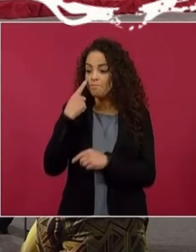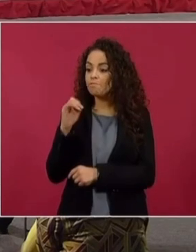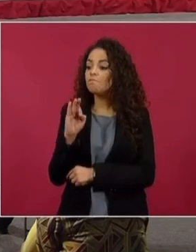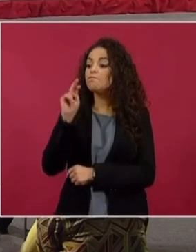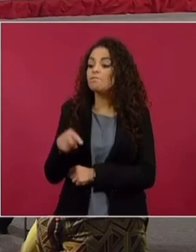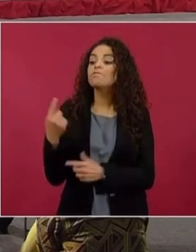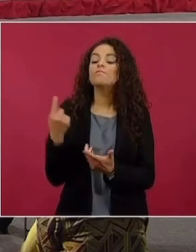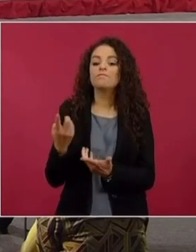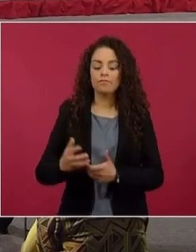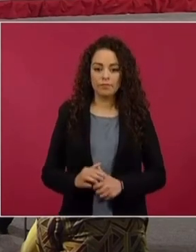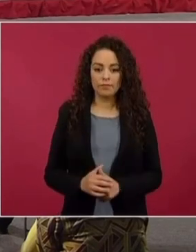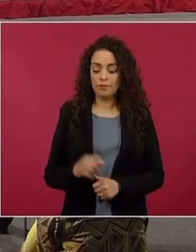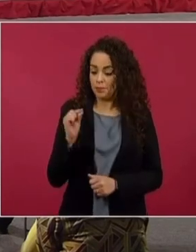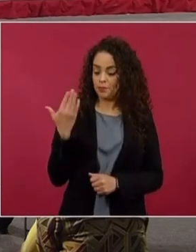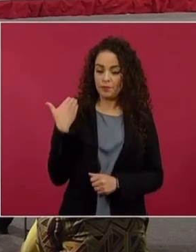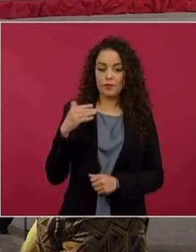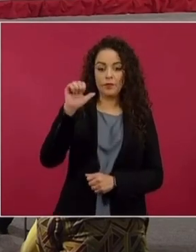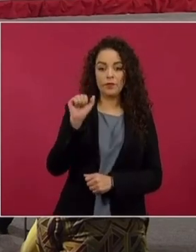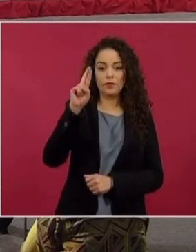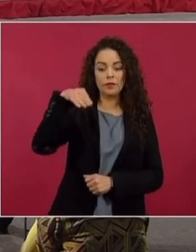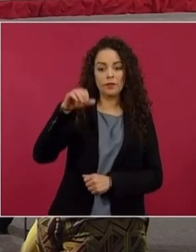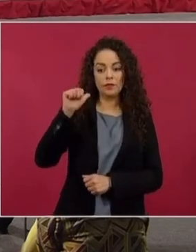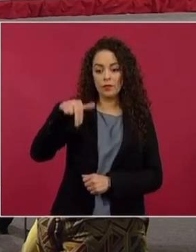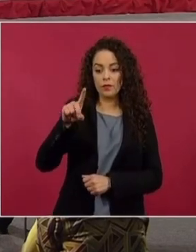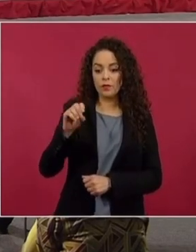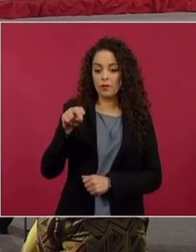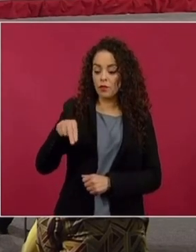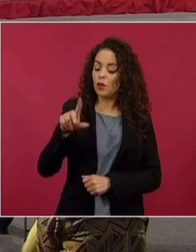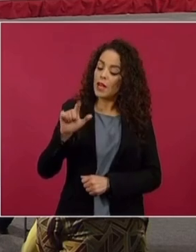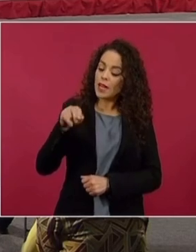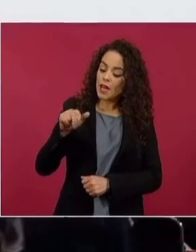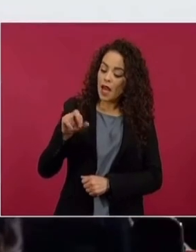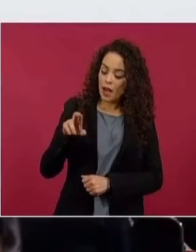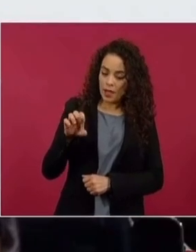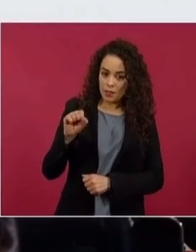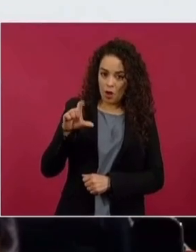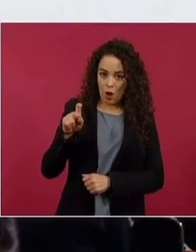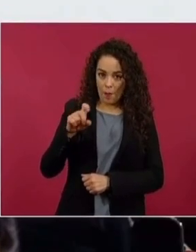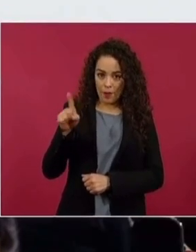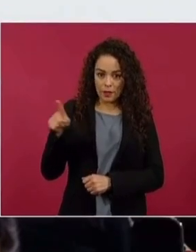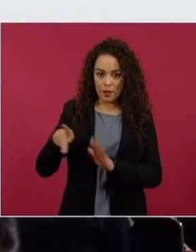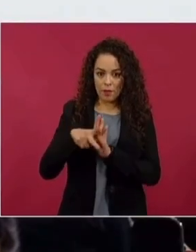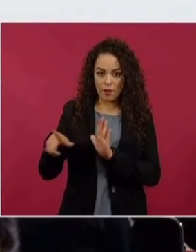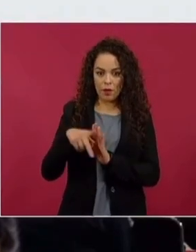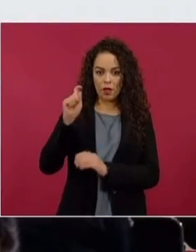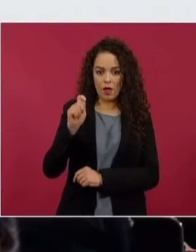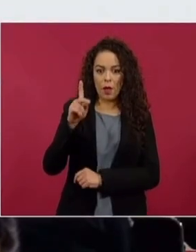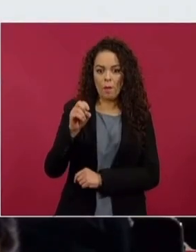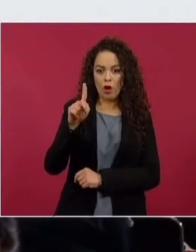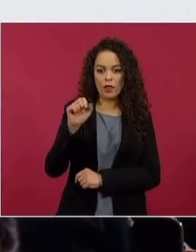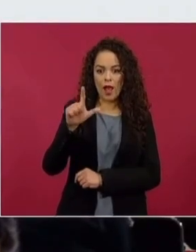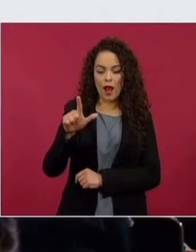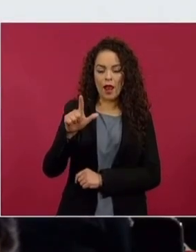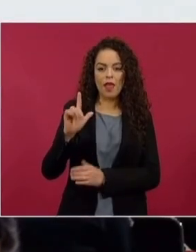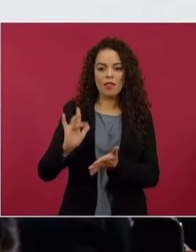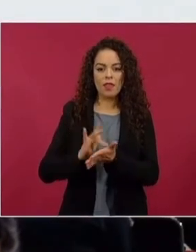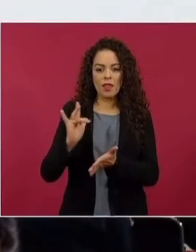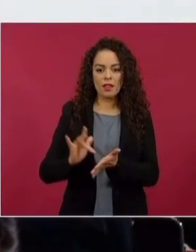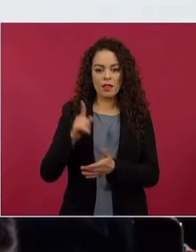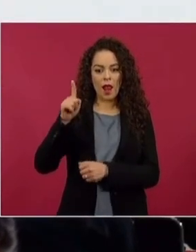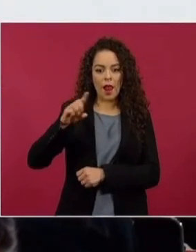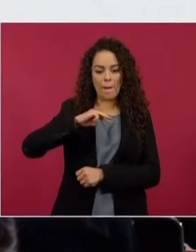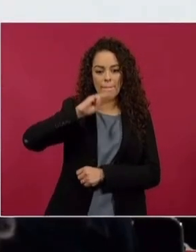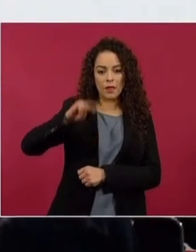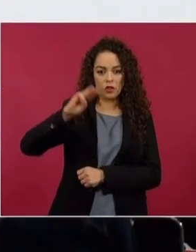El caso más reciente es el de Armando Linares López, del diario digital, portal digital Monitor Michoacán, quien fue